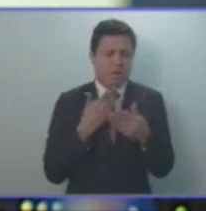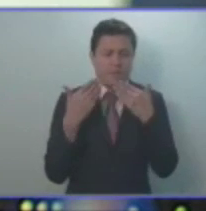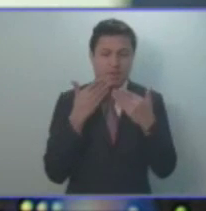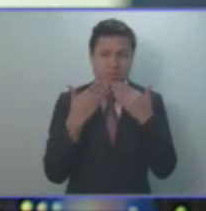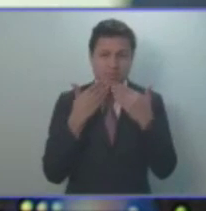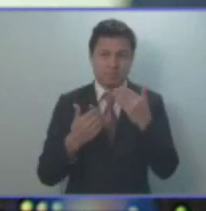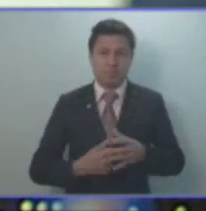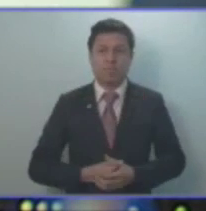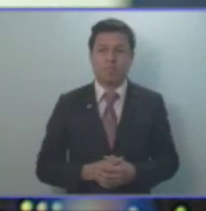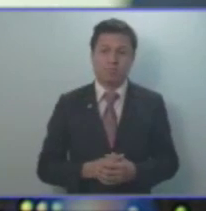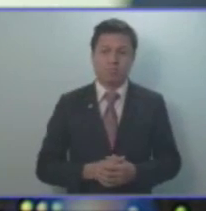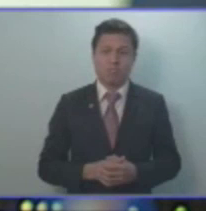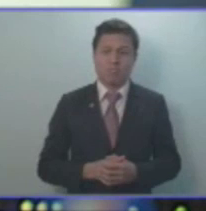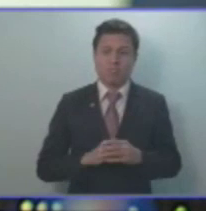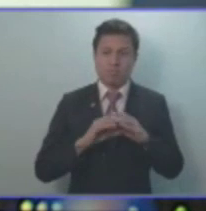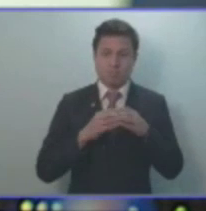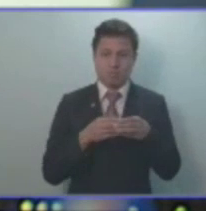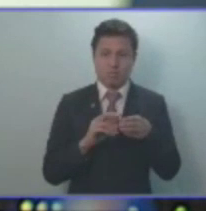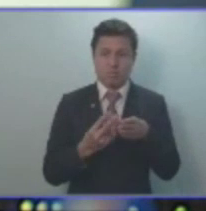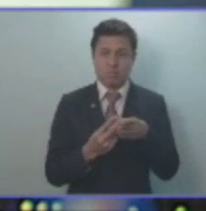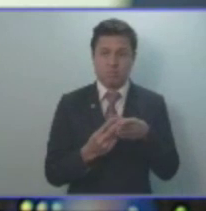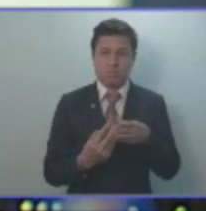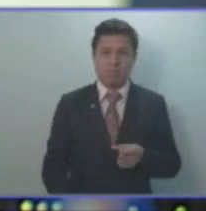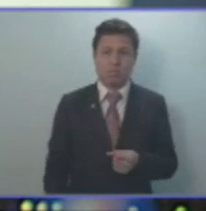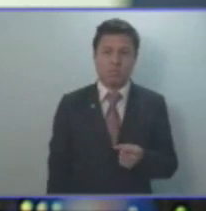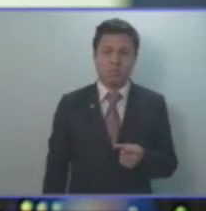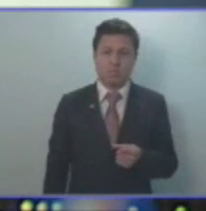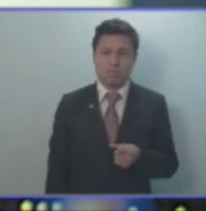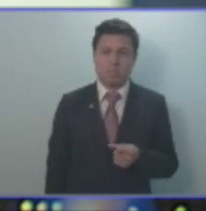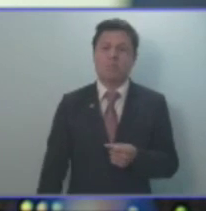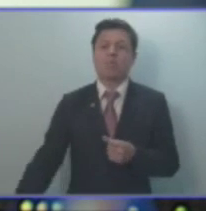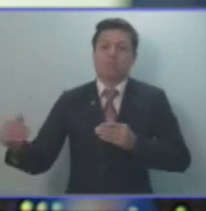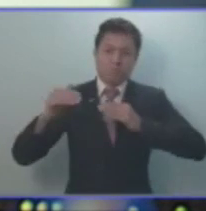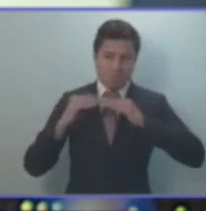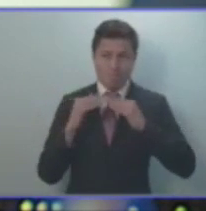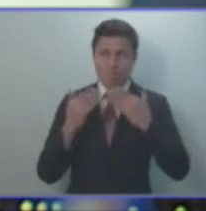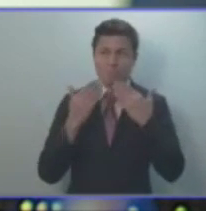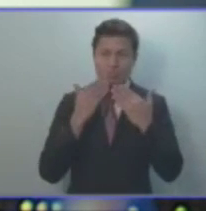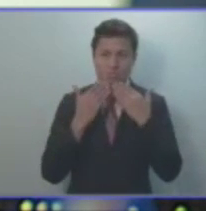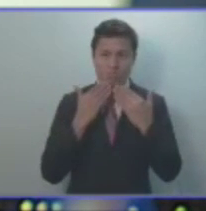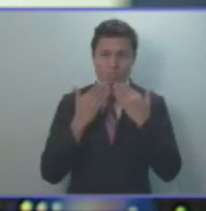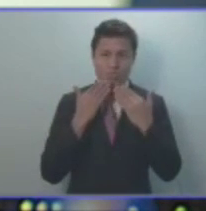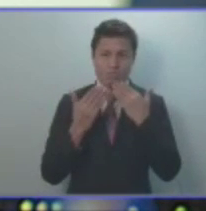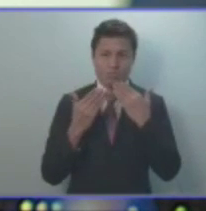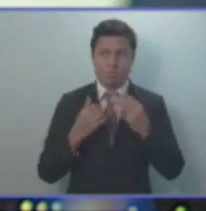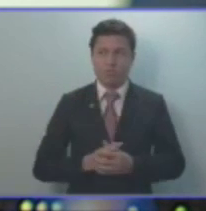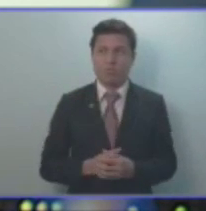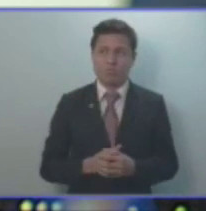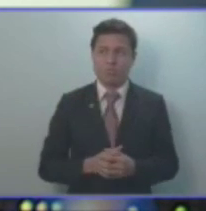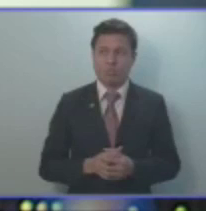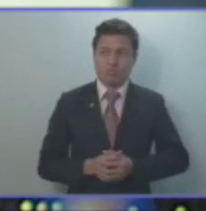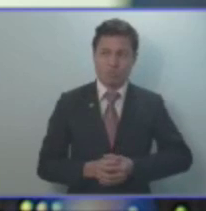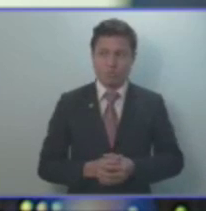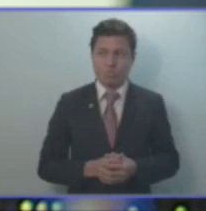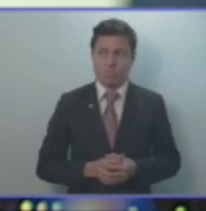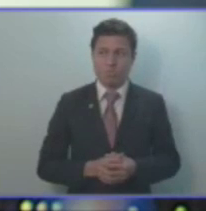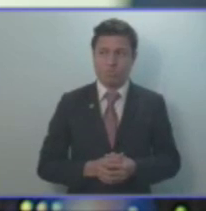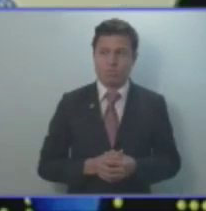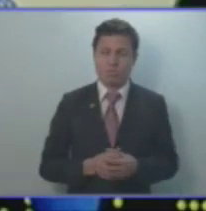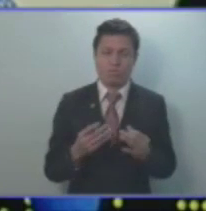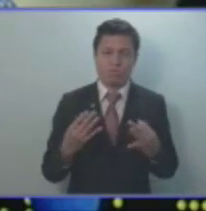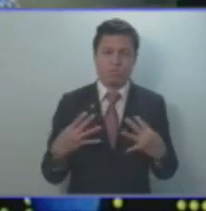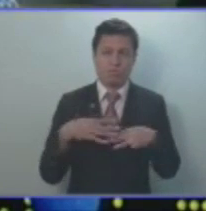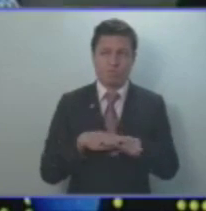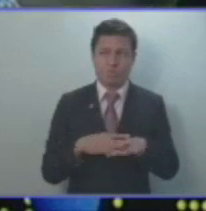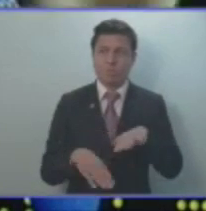que suscribe después de estudio y análisis del referido expediente es del parecer que,